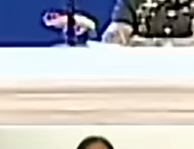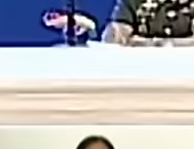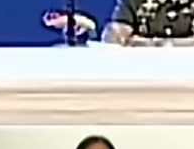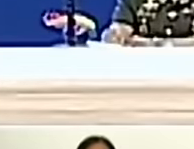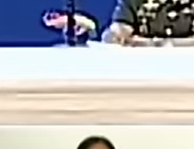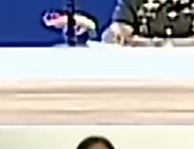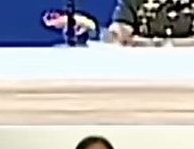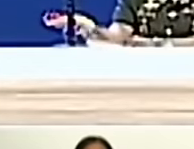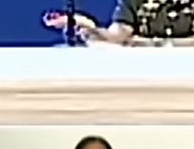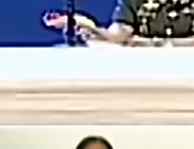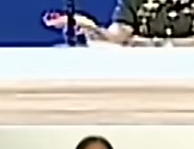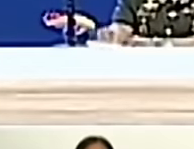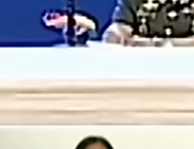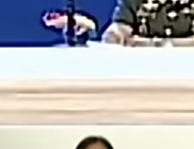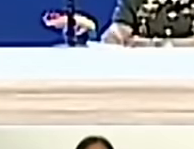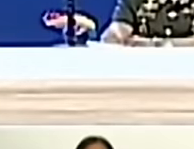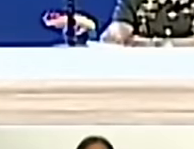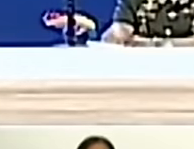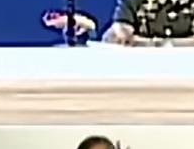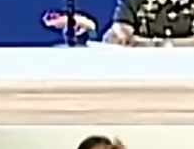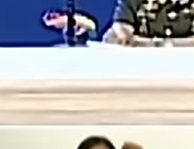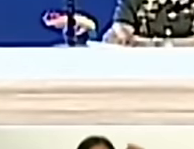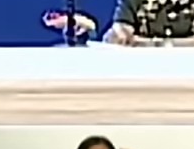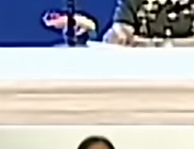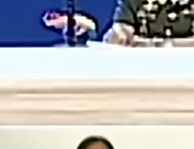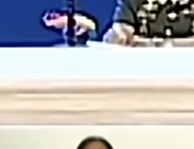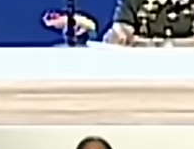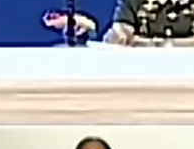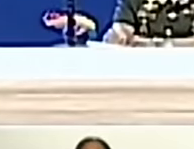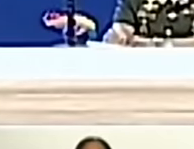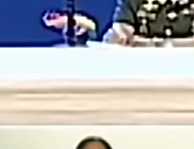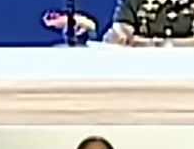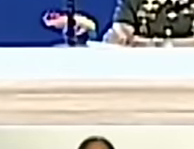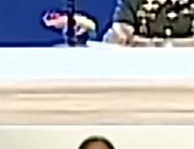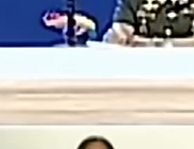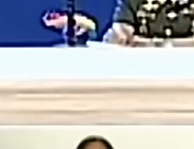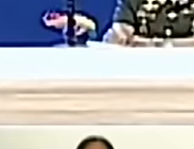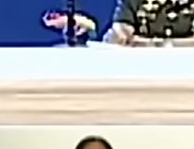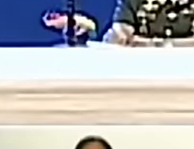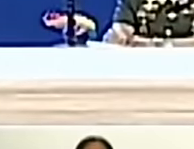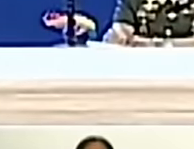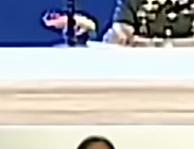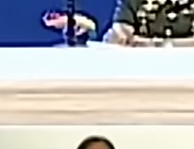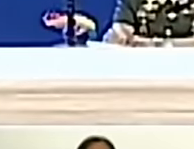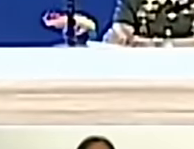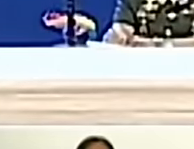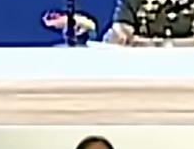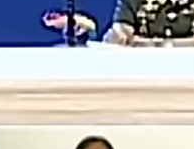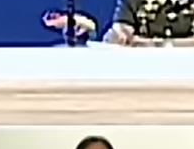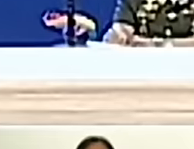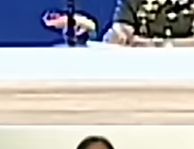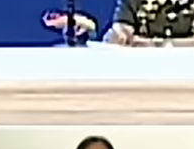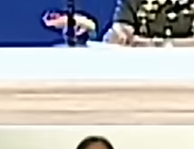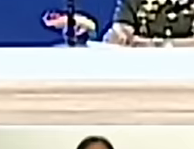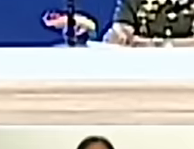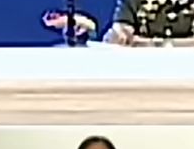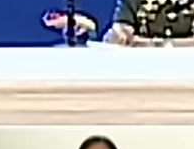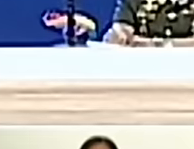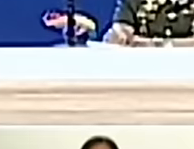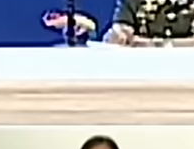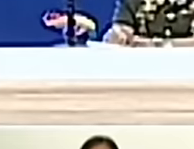atender y resolver por la vía diplomática esa controversia que no estaba resuelta. Y esto es un punto